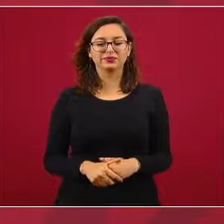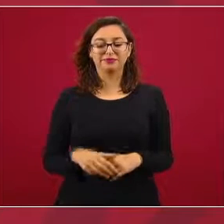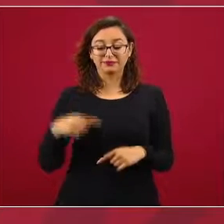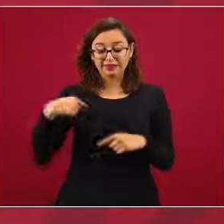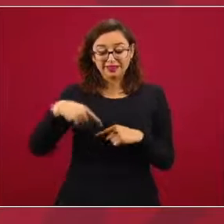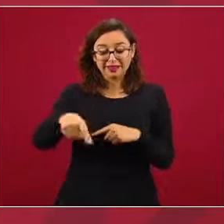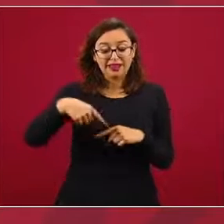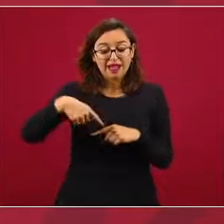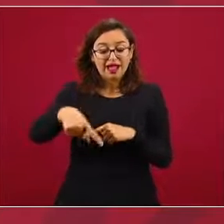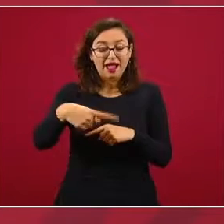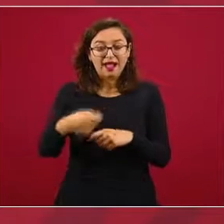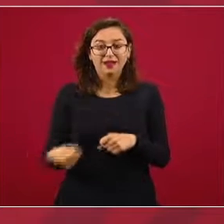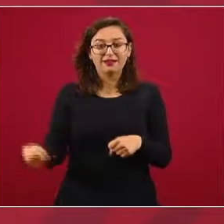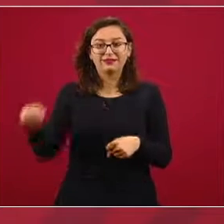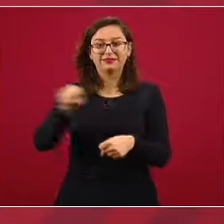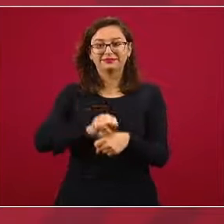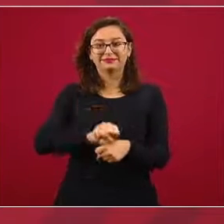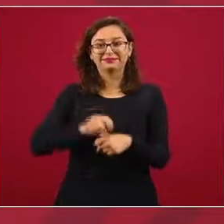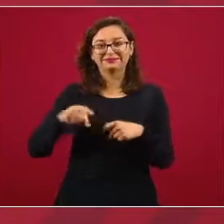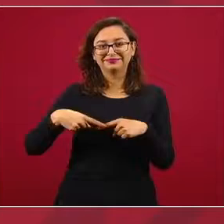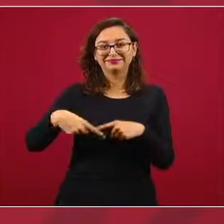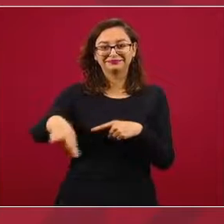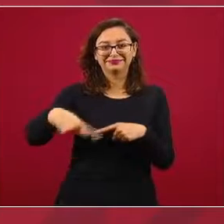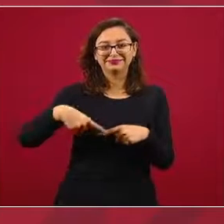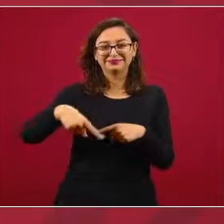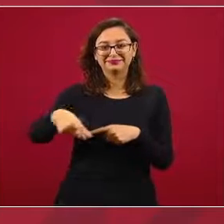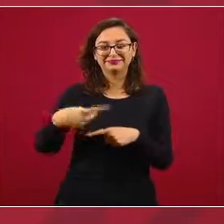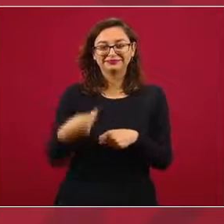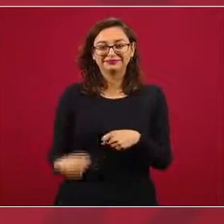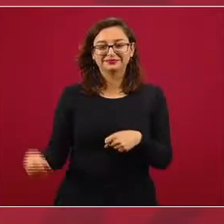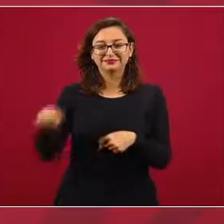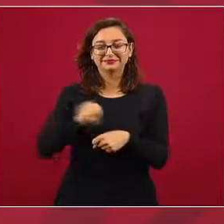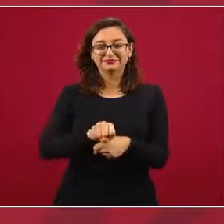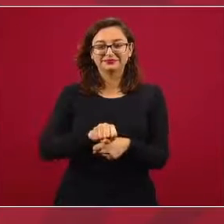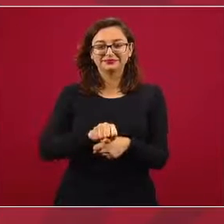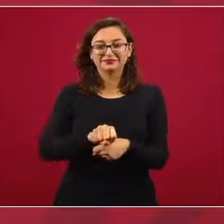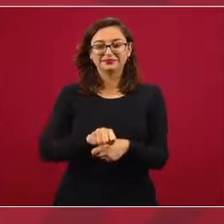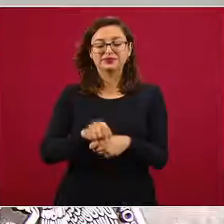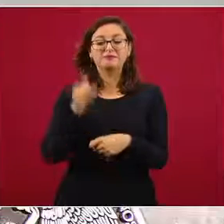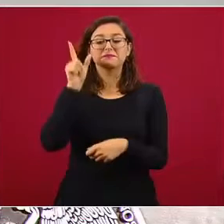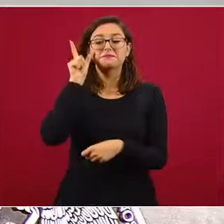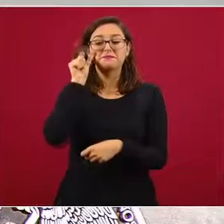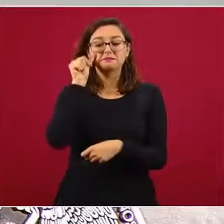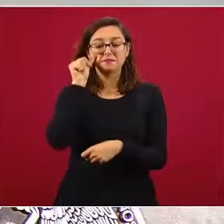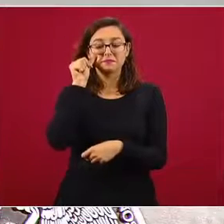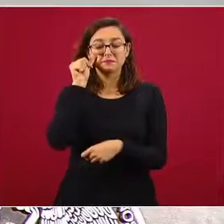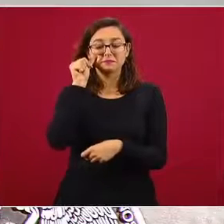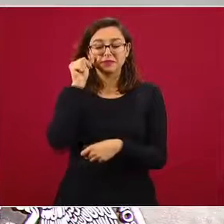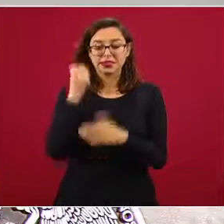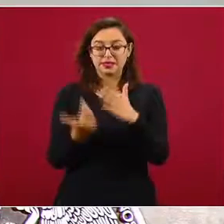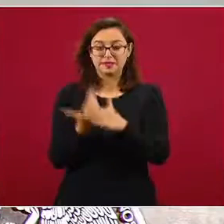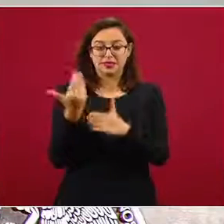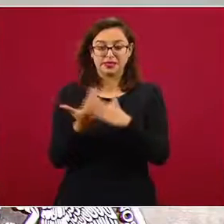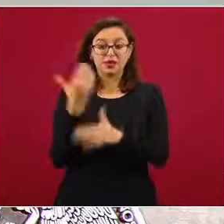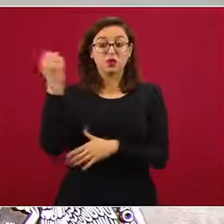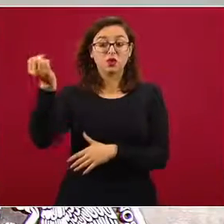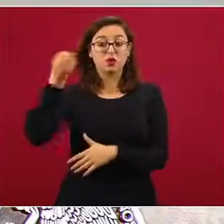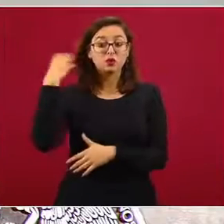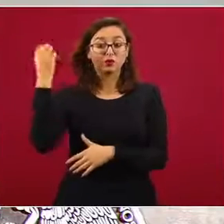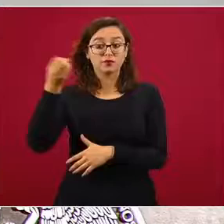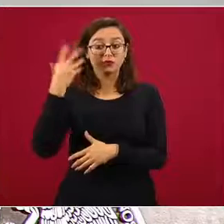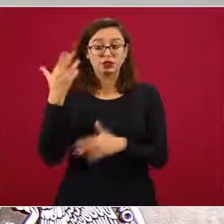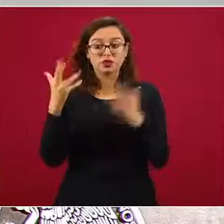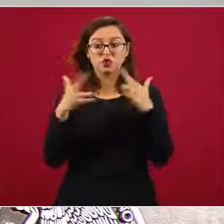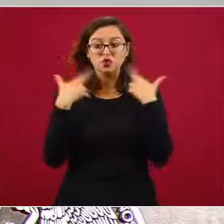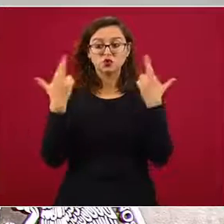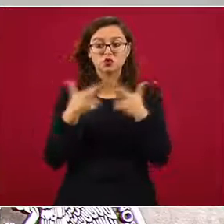semana. Vamos a estar, bueno, mañana la conferencia va a ser la reunión